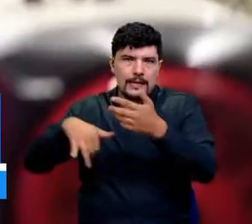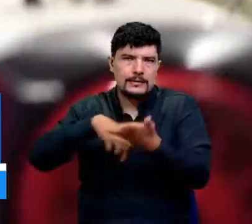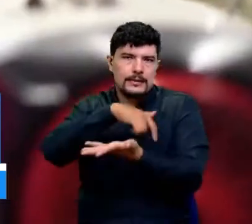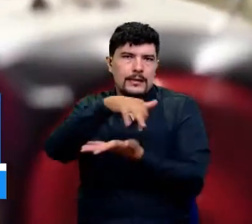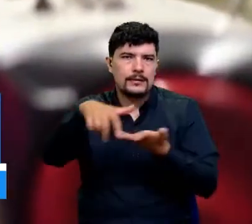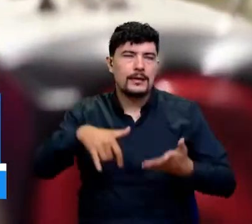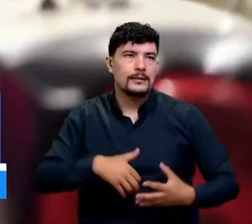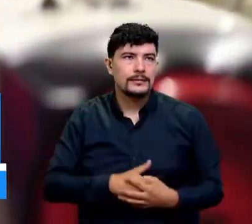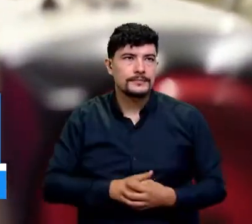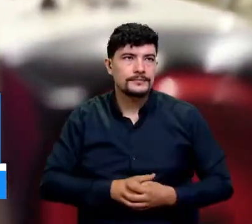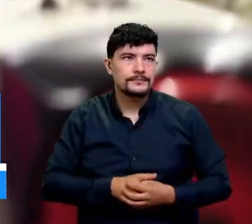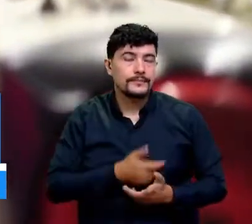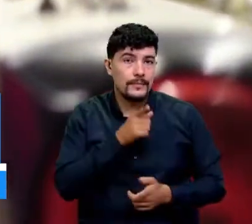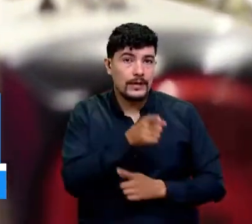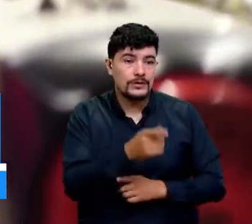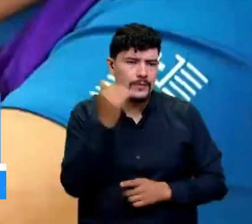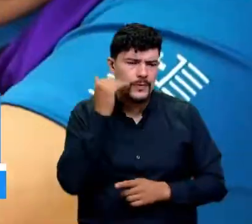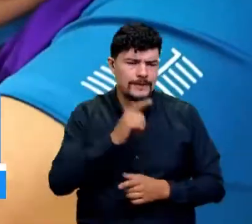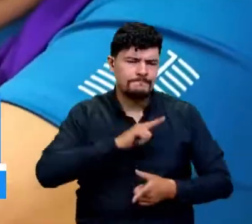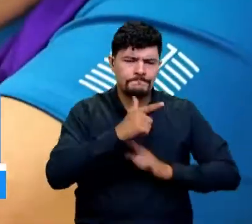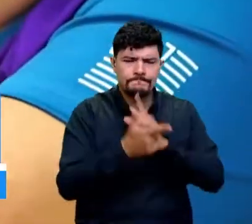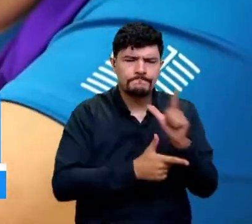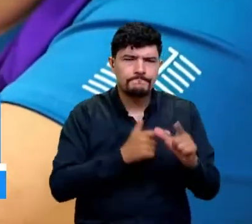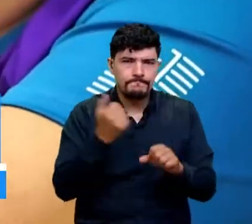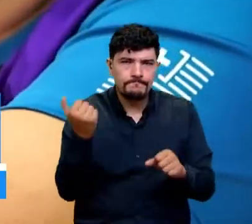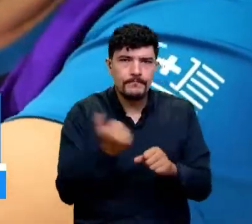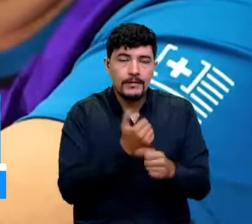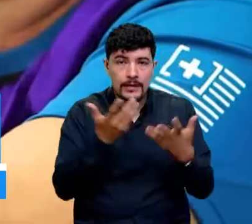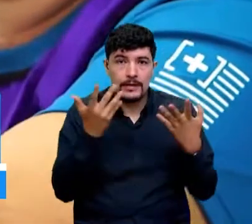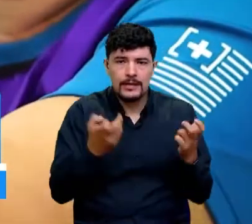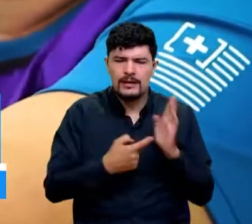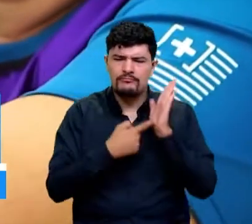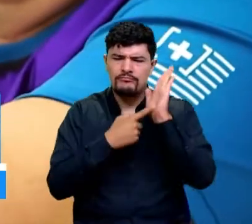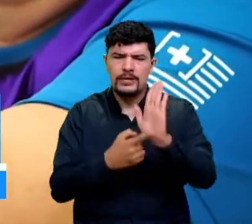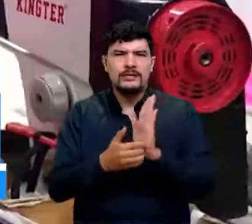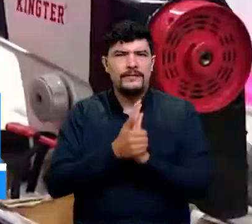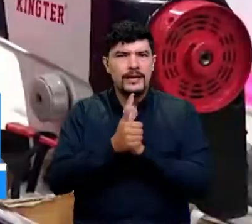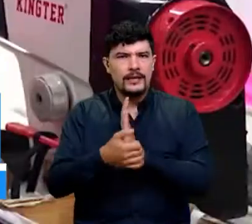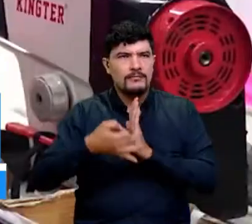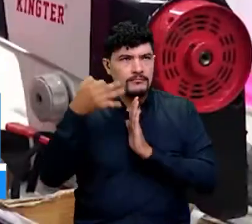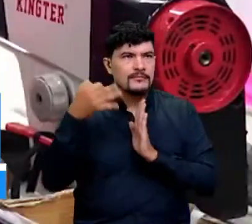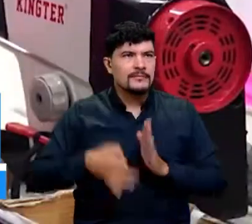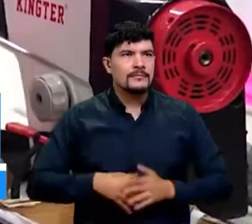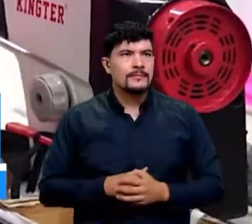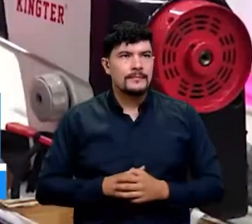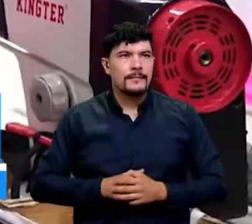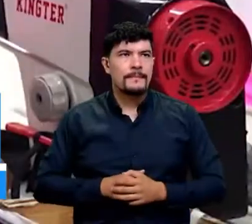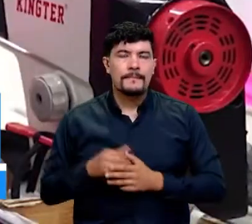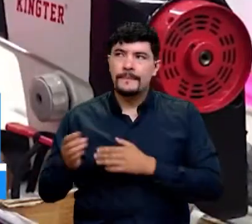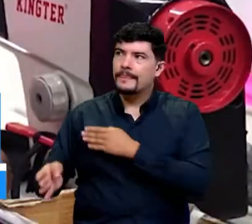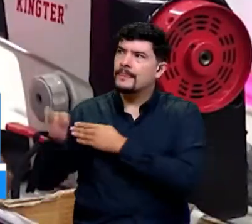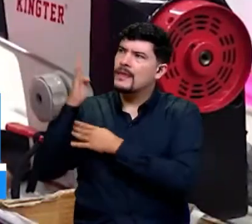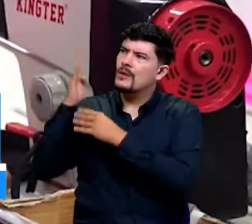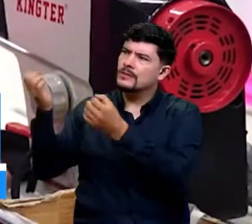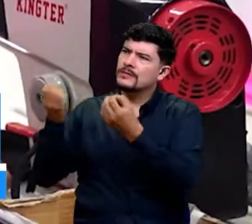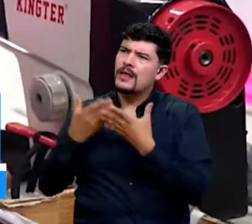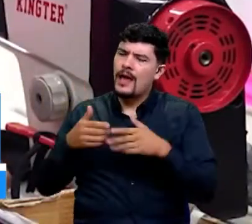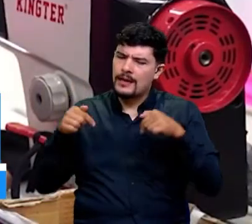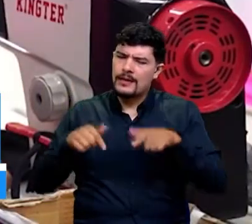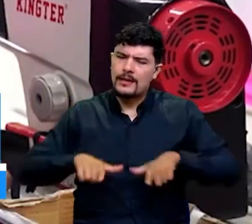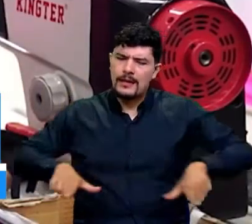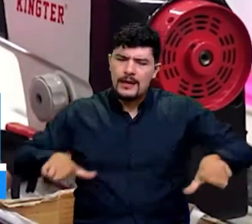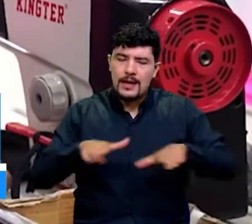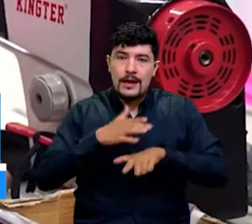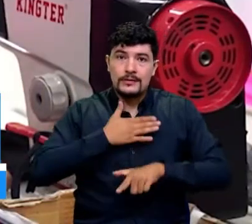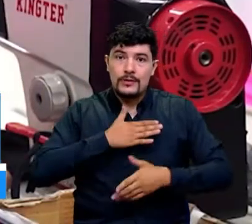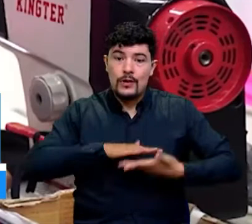Santander. Ellas con su valentía y trabajo quieren salir adelante mostrando su talento. Dios de verdad los puso en nuestro camino porque soy de la